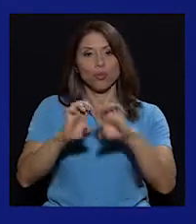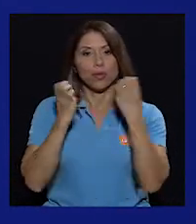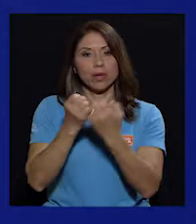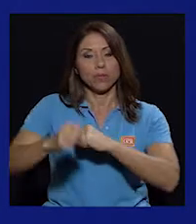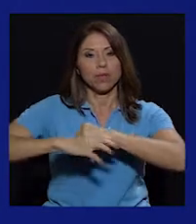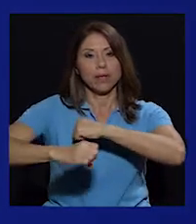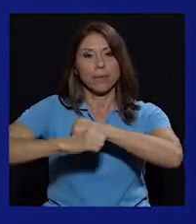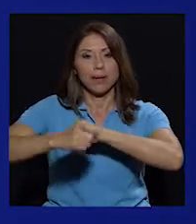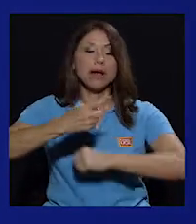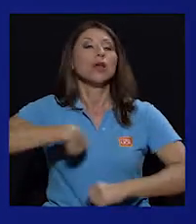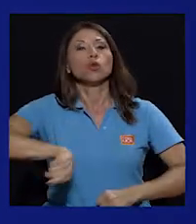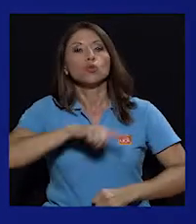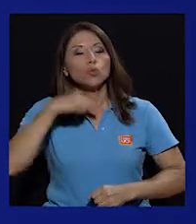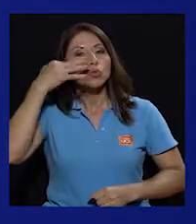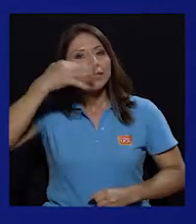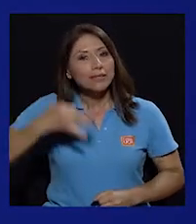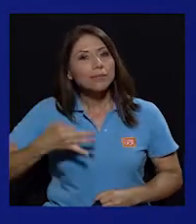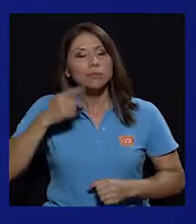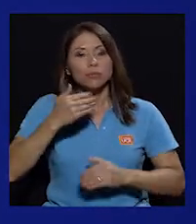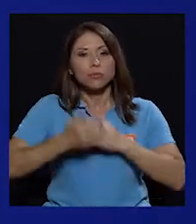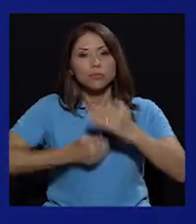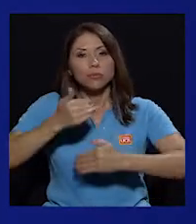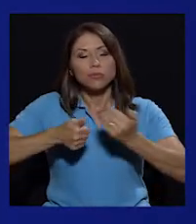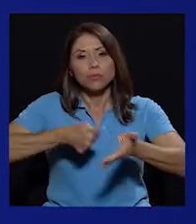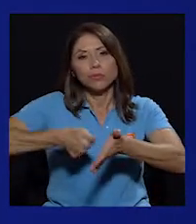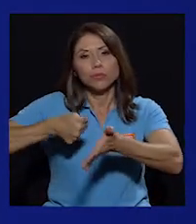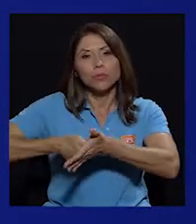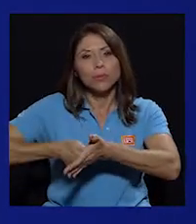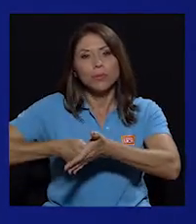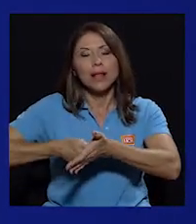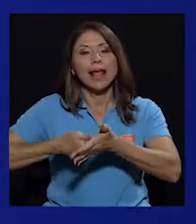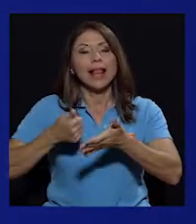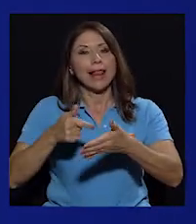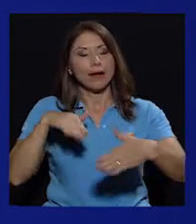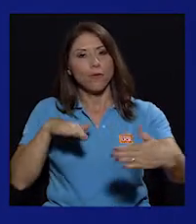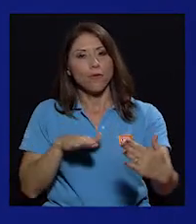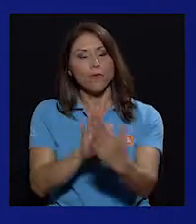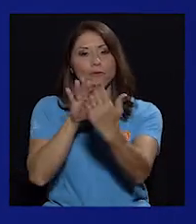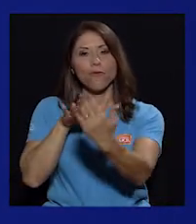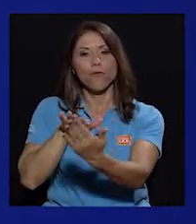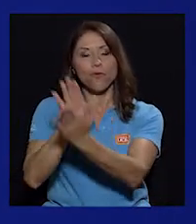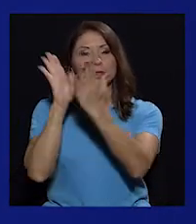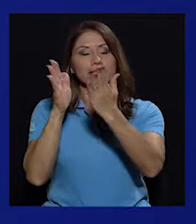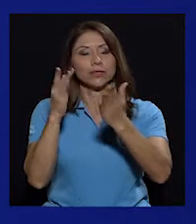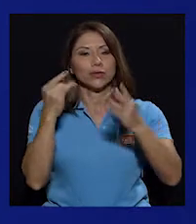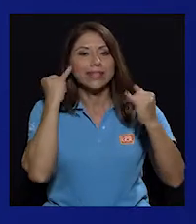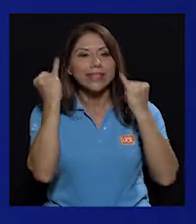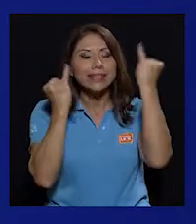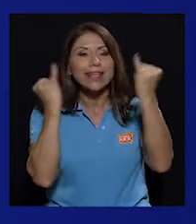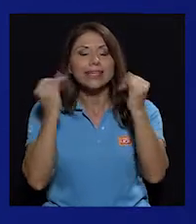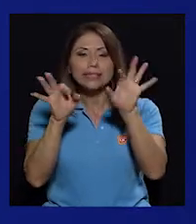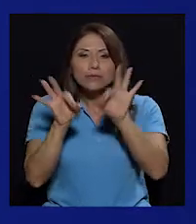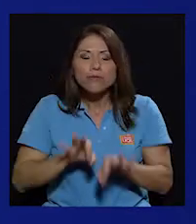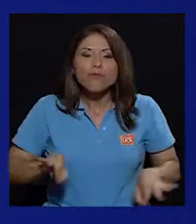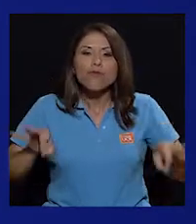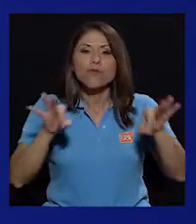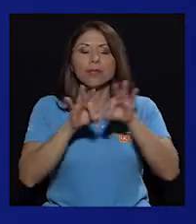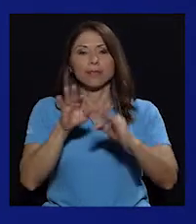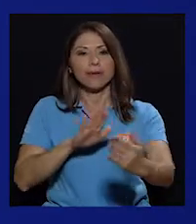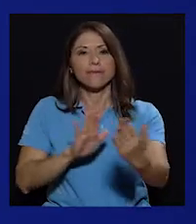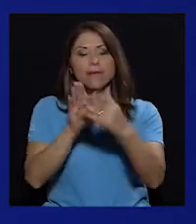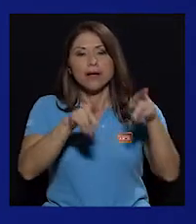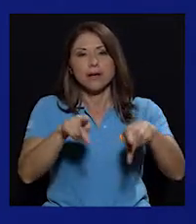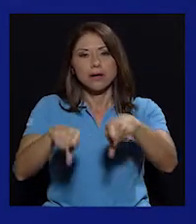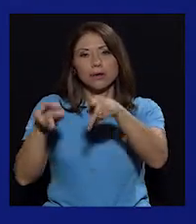equipo de campaña. Nosotros creemos que en un proceso electoral la confrontación de ideas es fundamental de cara a